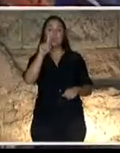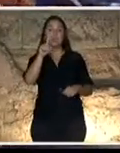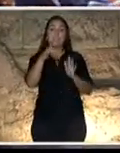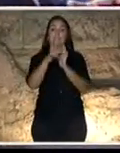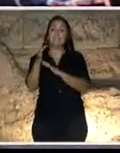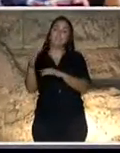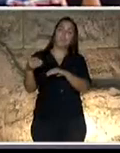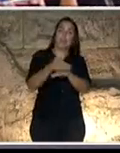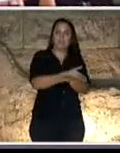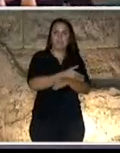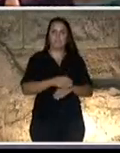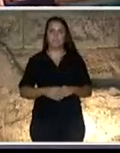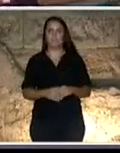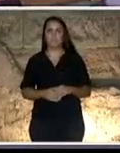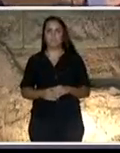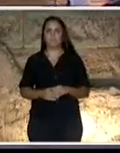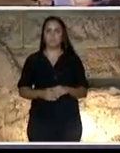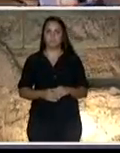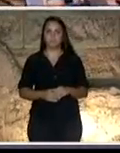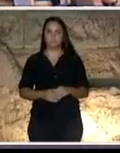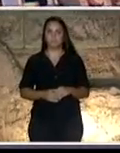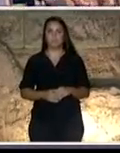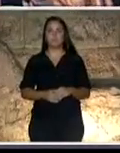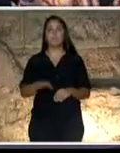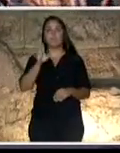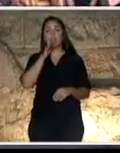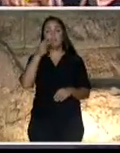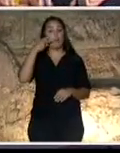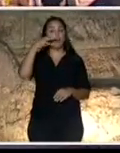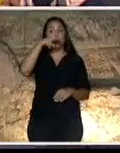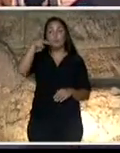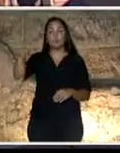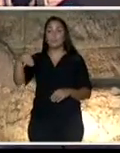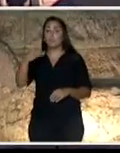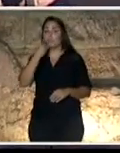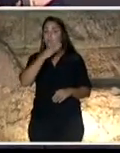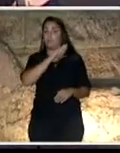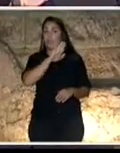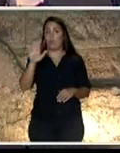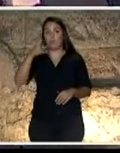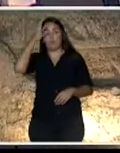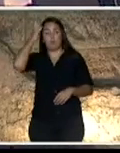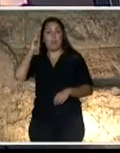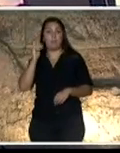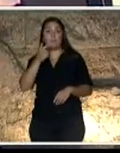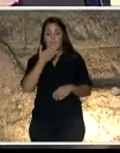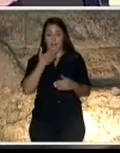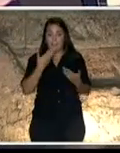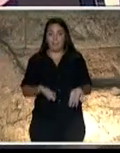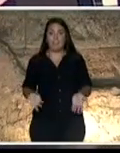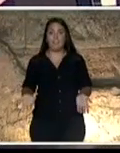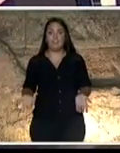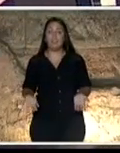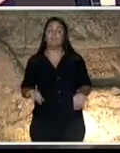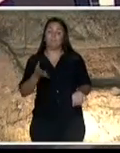Cristo. Qué poco estimado es el mejor museo romano del mundo, el de Mérida, salvo